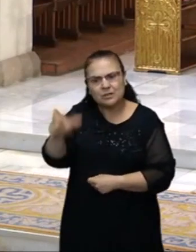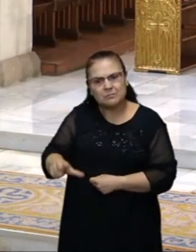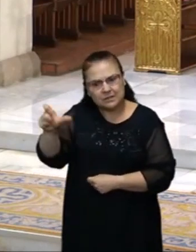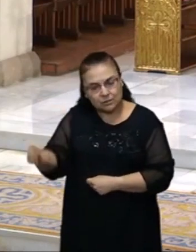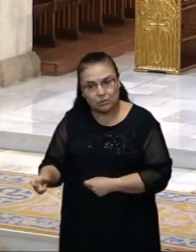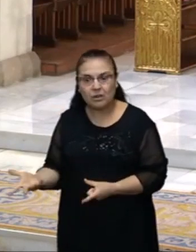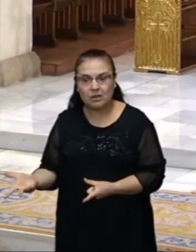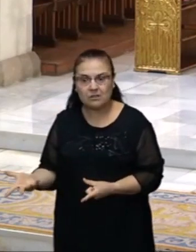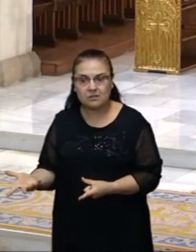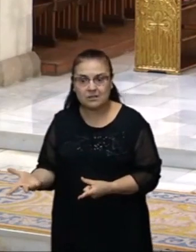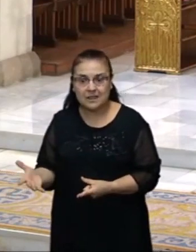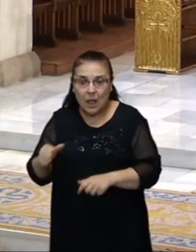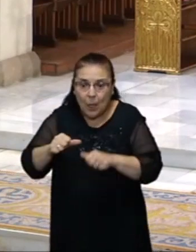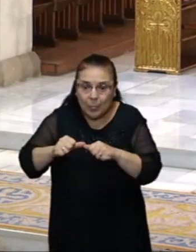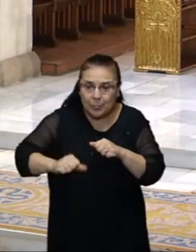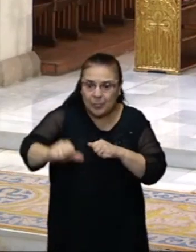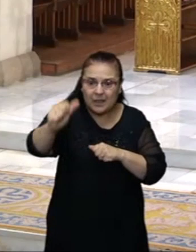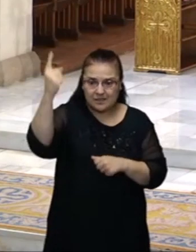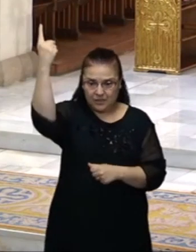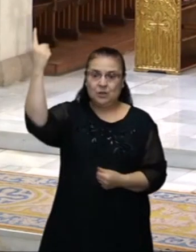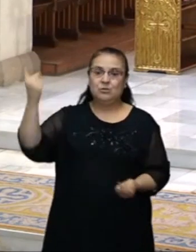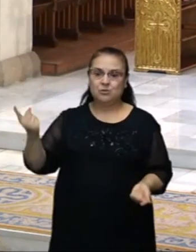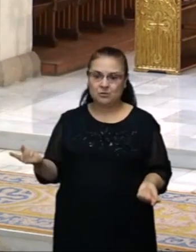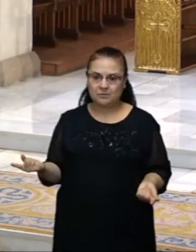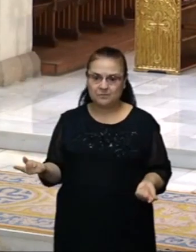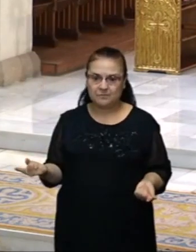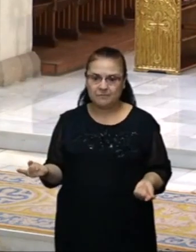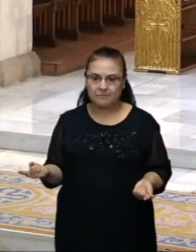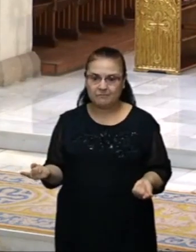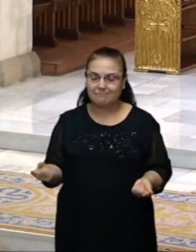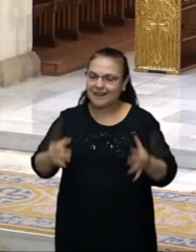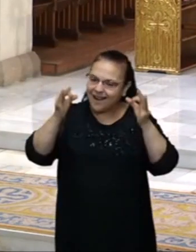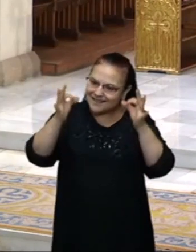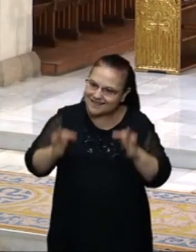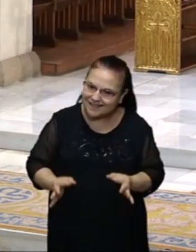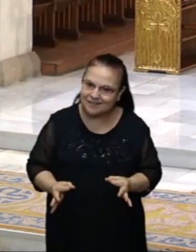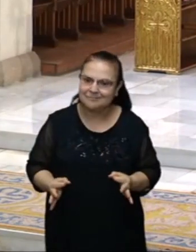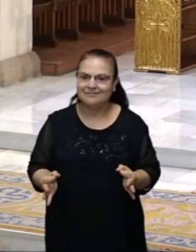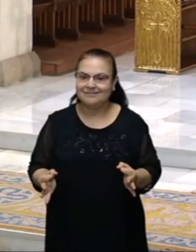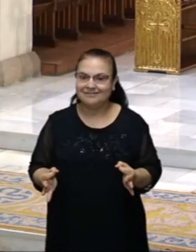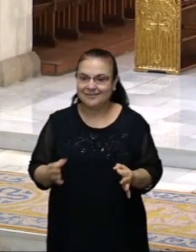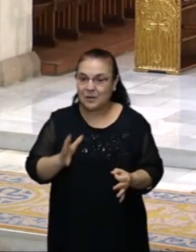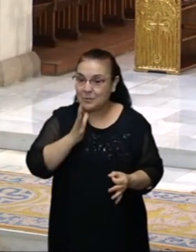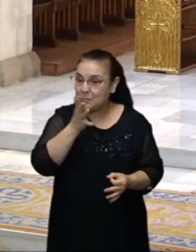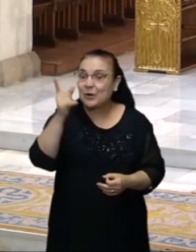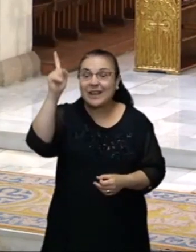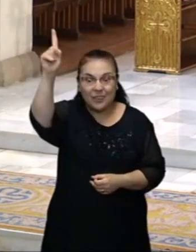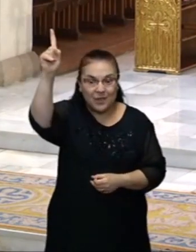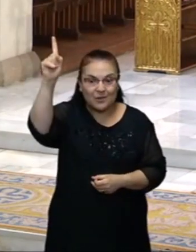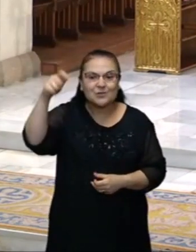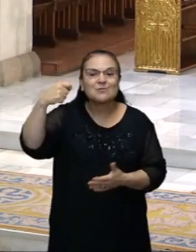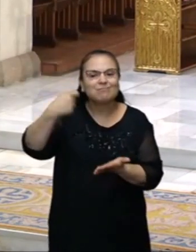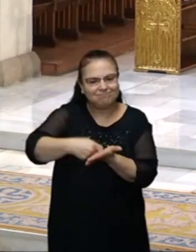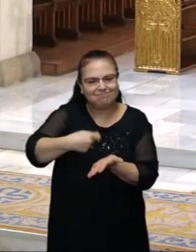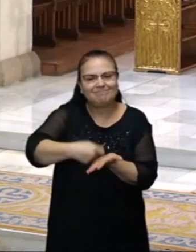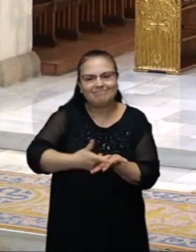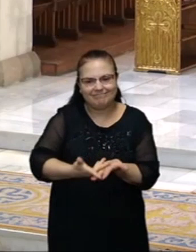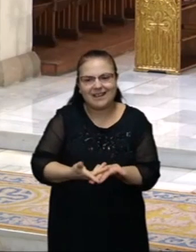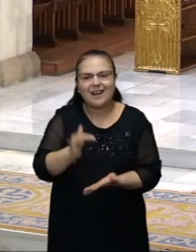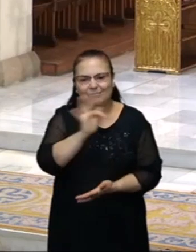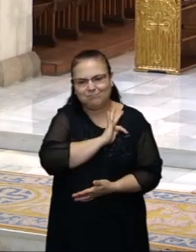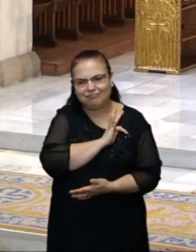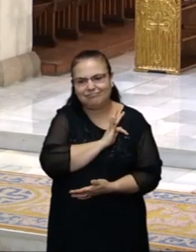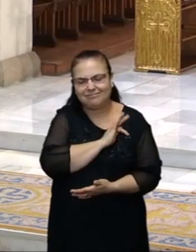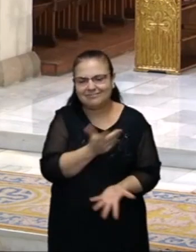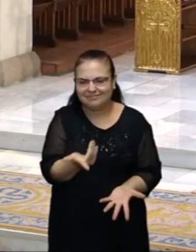tantas privaciones por los demás. Hazlo así porque Dios te lo pagará. No te olvides